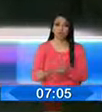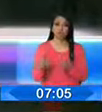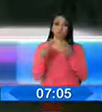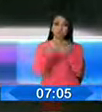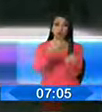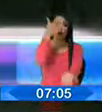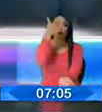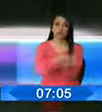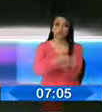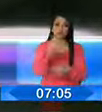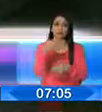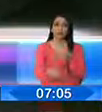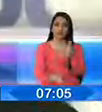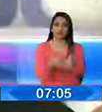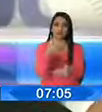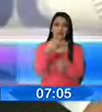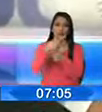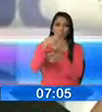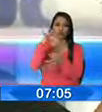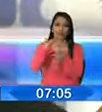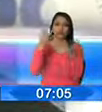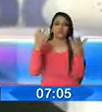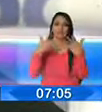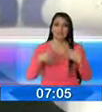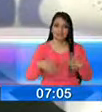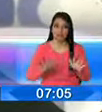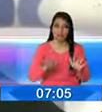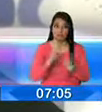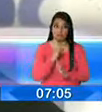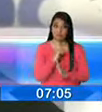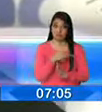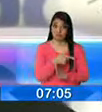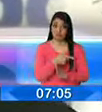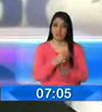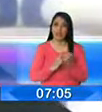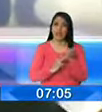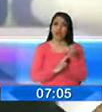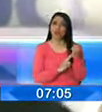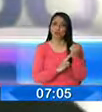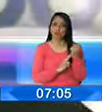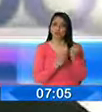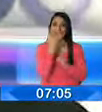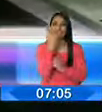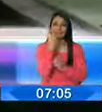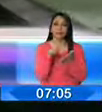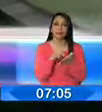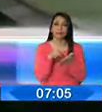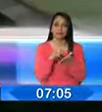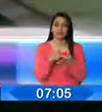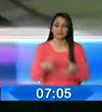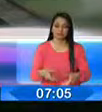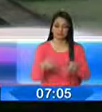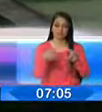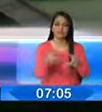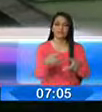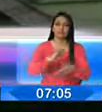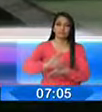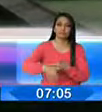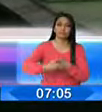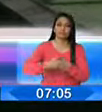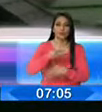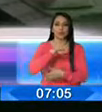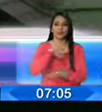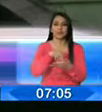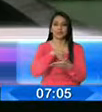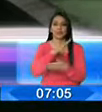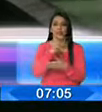de objeción ante el Consejo Nacional Electoral. Indicó que este recurso está compuesto por 15 páginas acompañado de más de 4.200